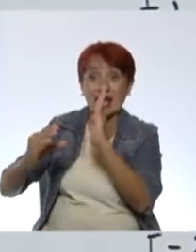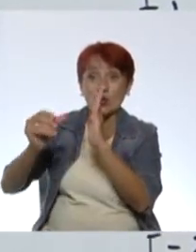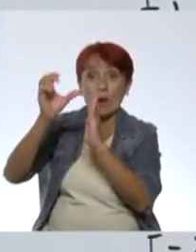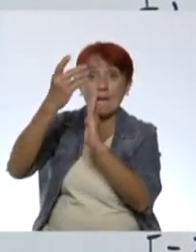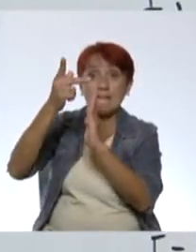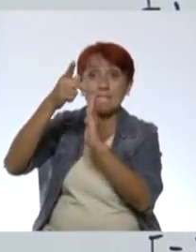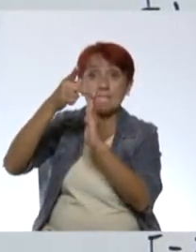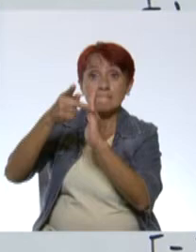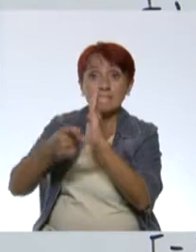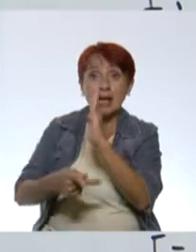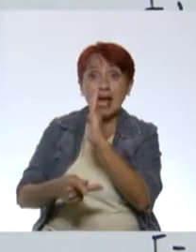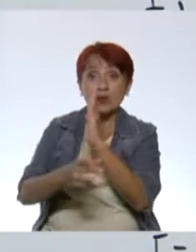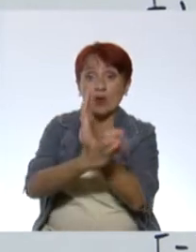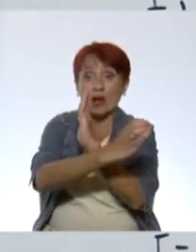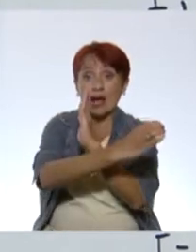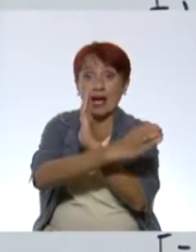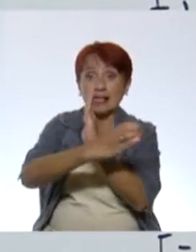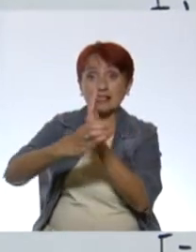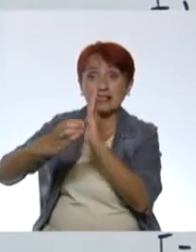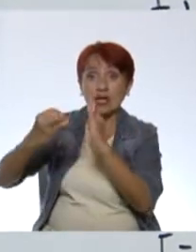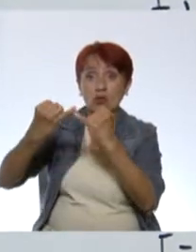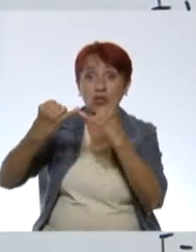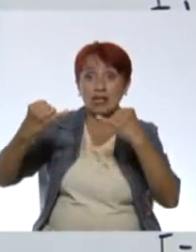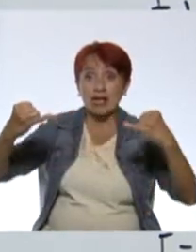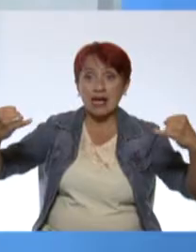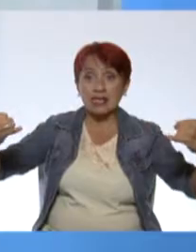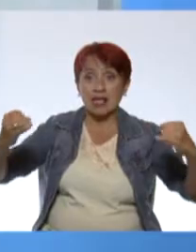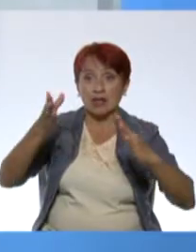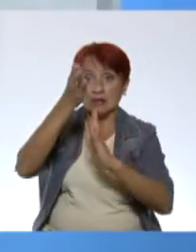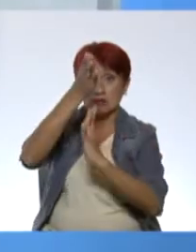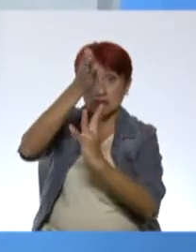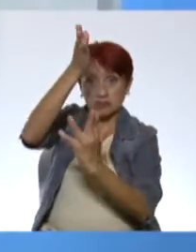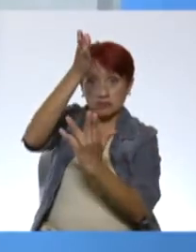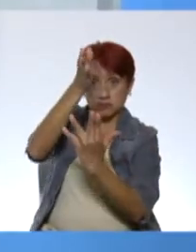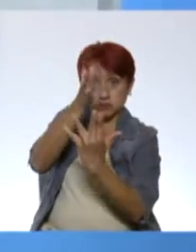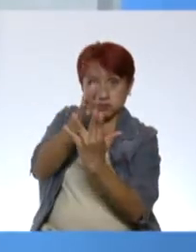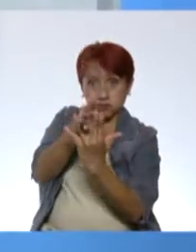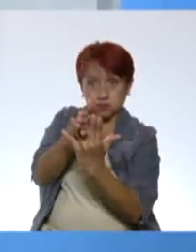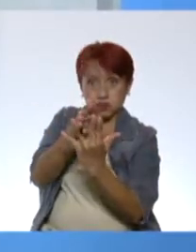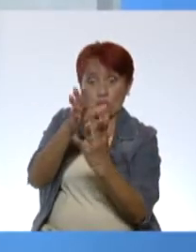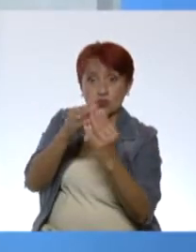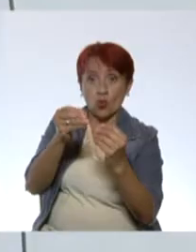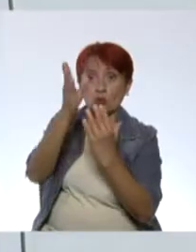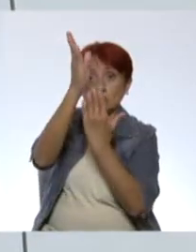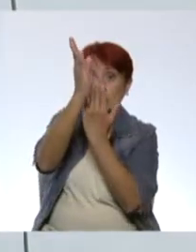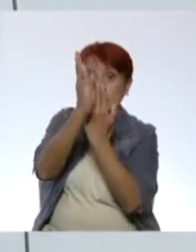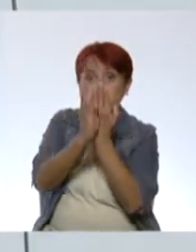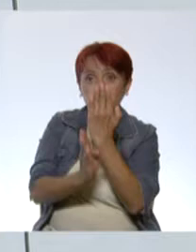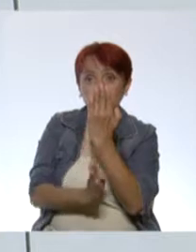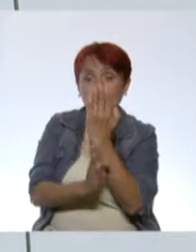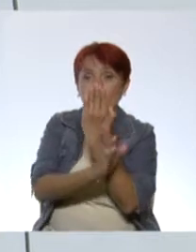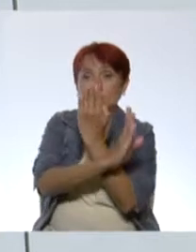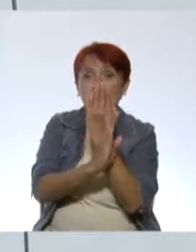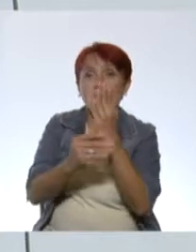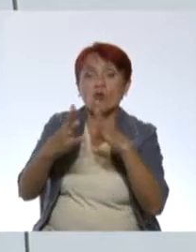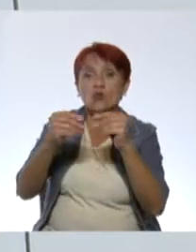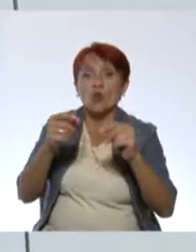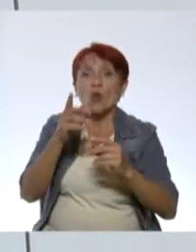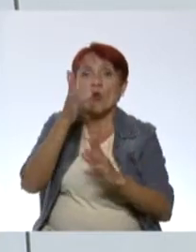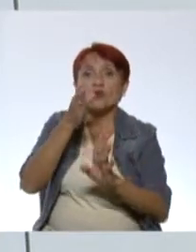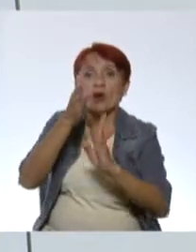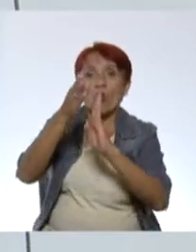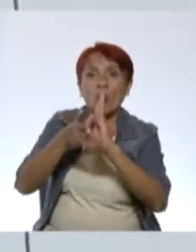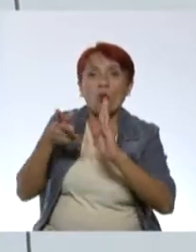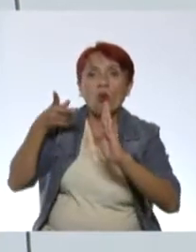dos rectas, ¿ok? Dos rectas tangenciales que se cortan en un mismo punto, perpendiculares. Esas dos rectas perpendiculares